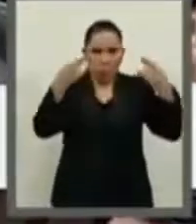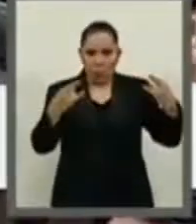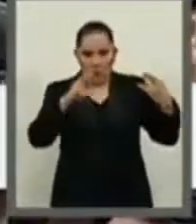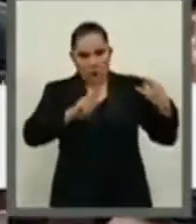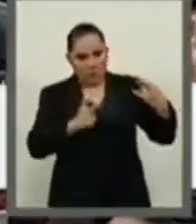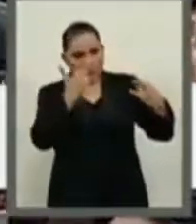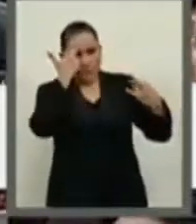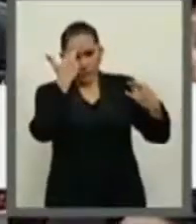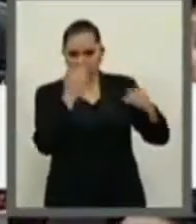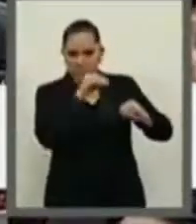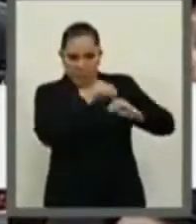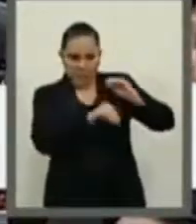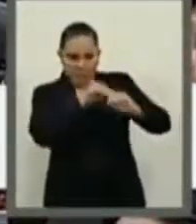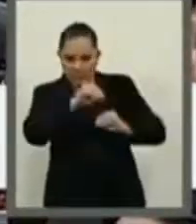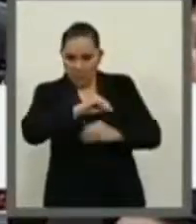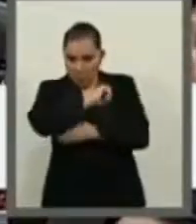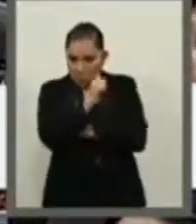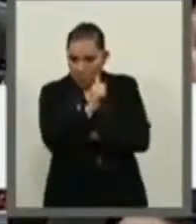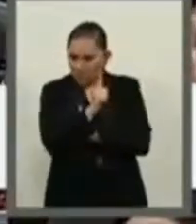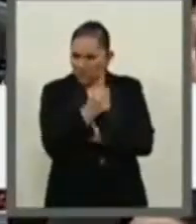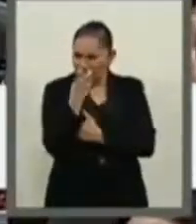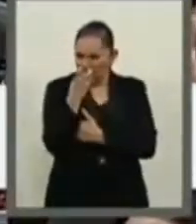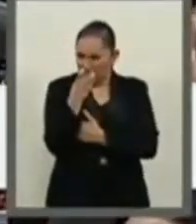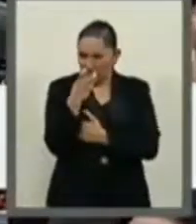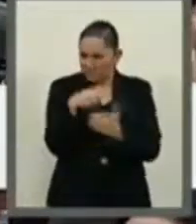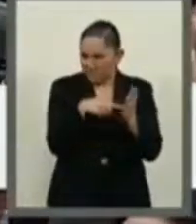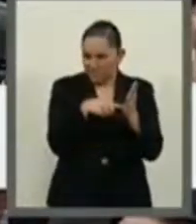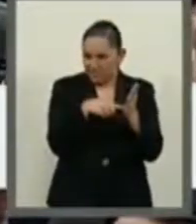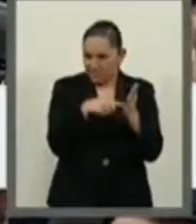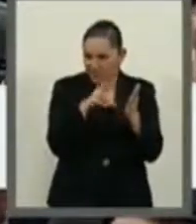lo queremos leer así, pues allá los lectores.